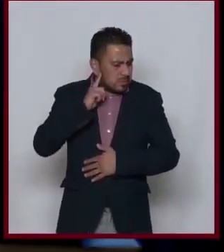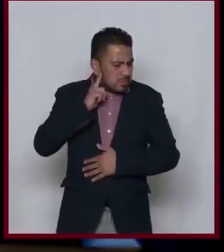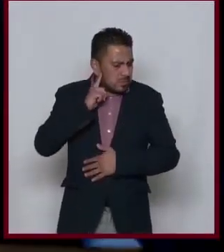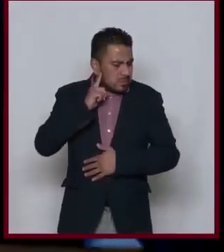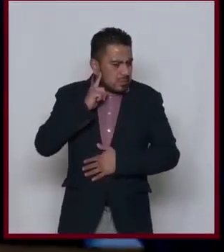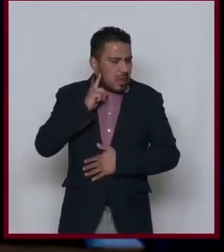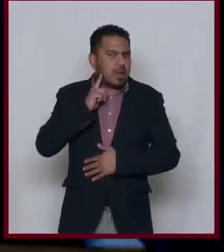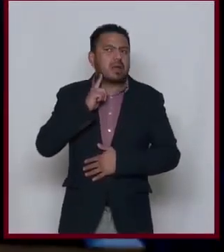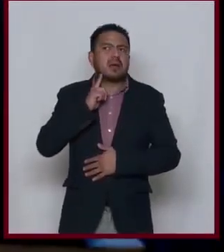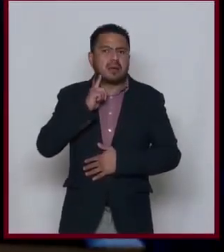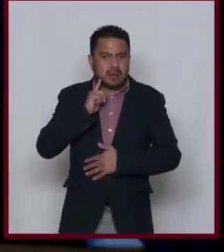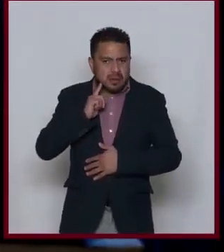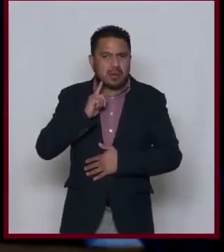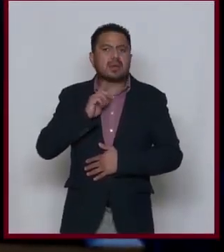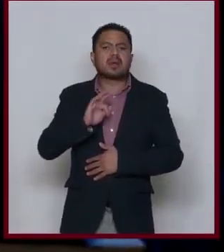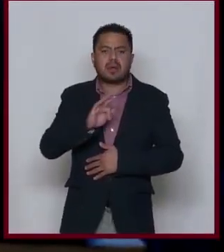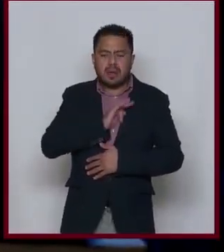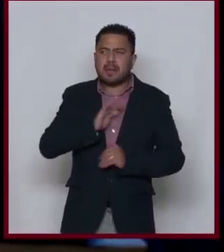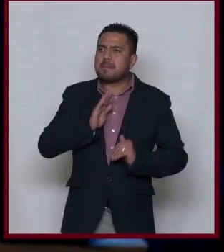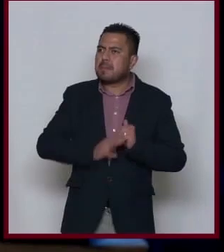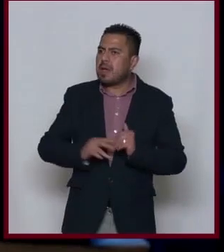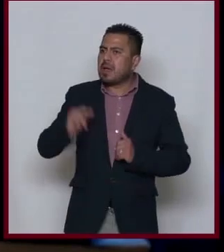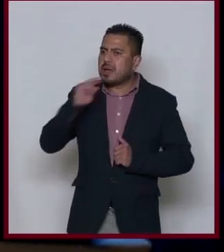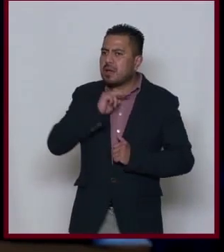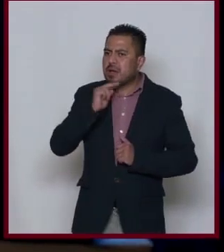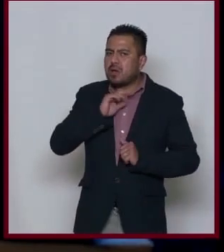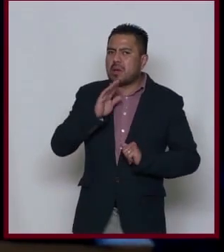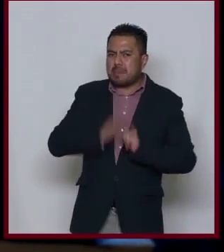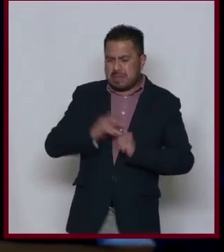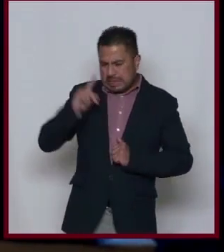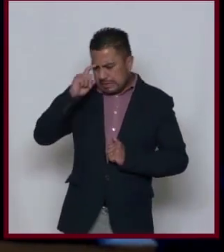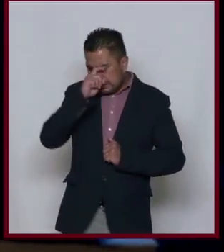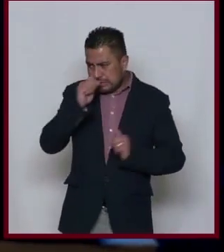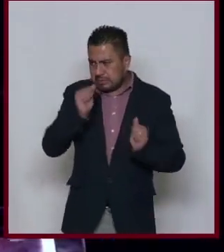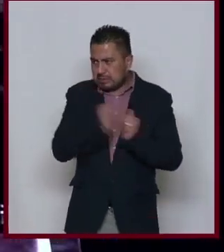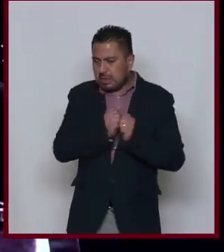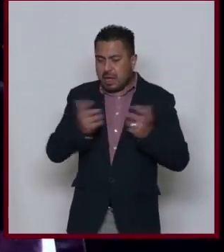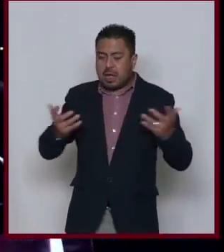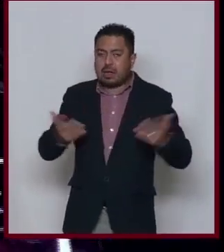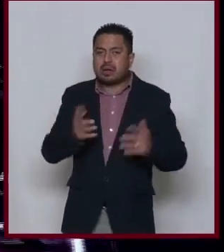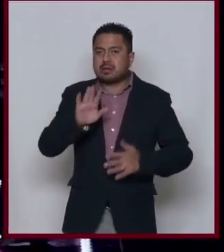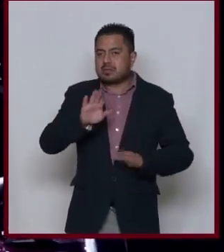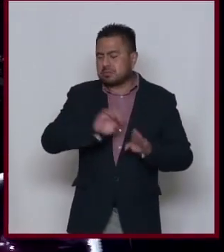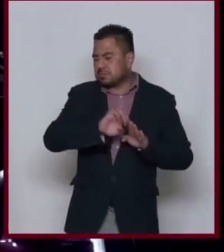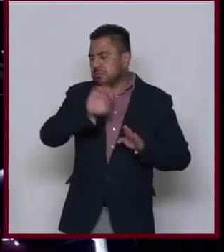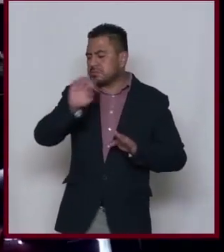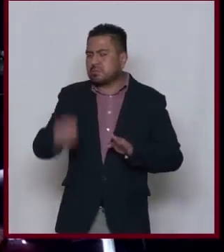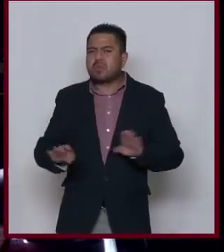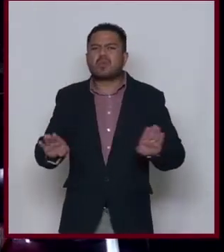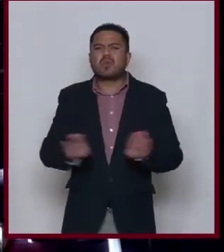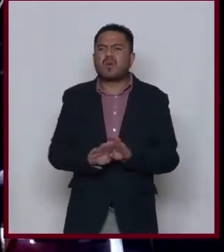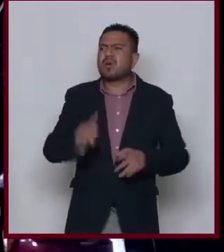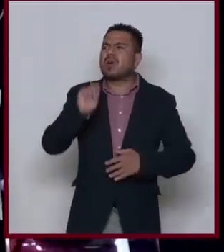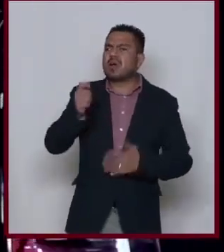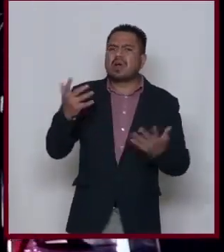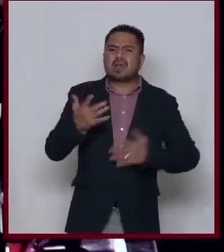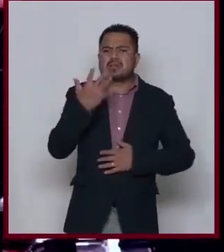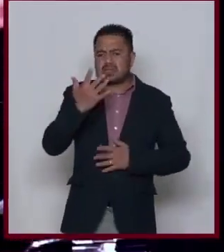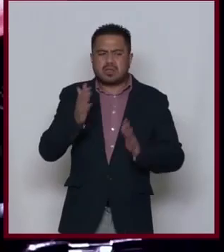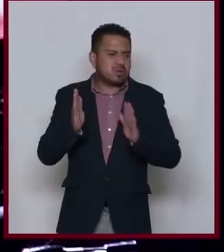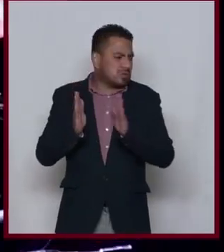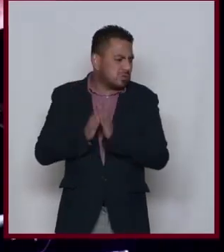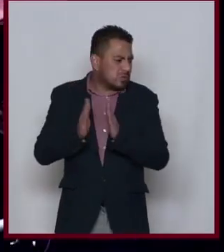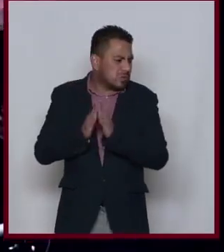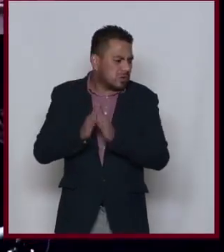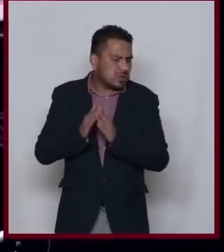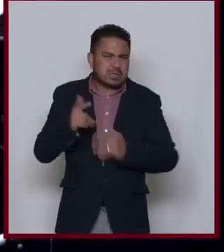Y así los ritmos pueden ser más rápidos o más complicados de ejecutar. Por ejemplo, ¿cómo sería hacer 5 golpes